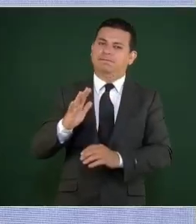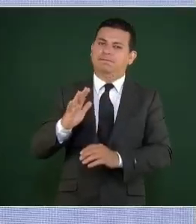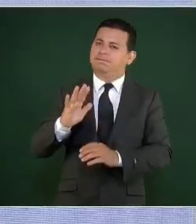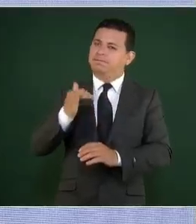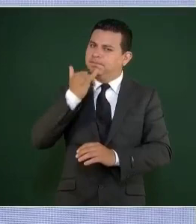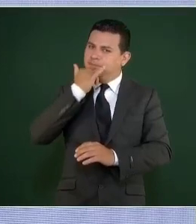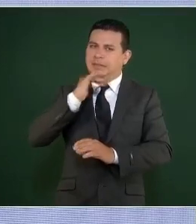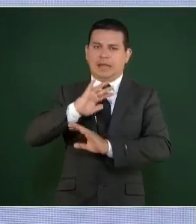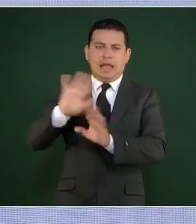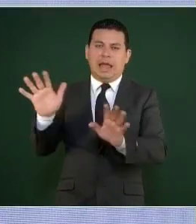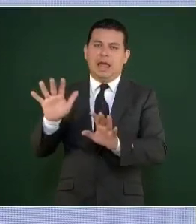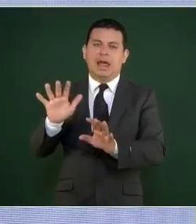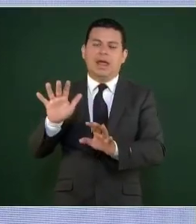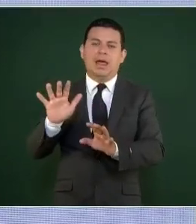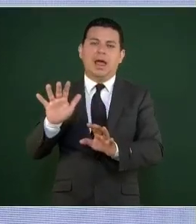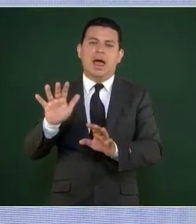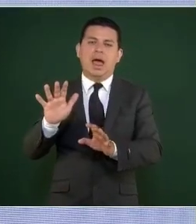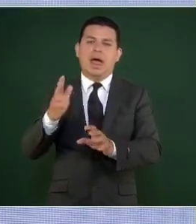entregó